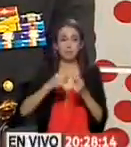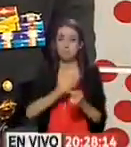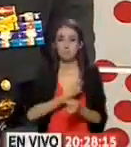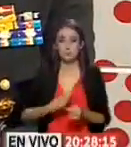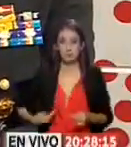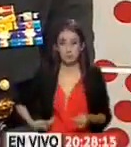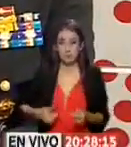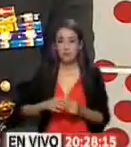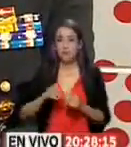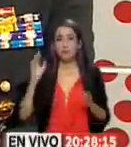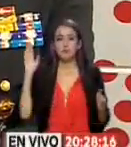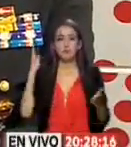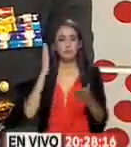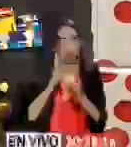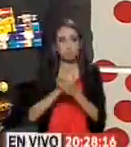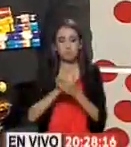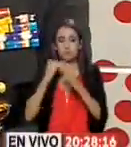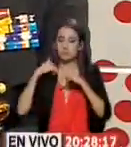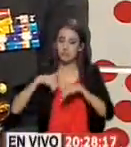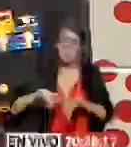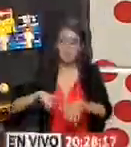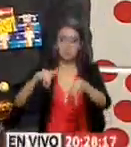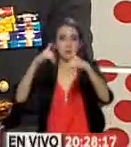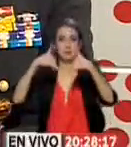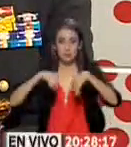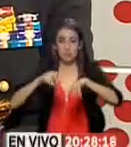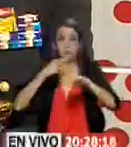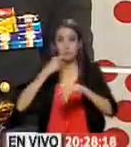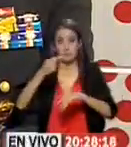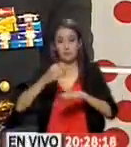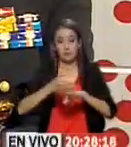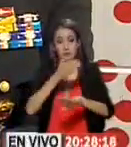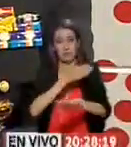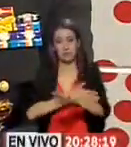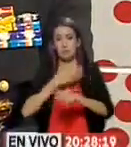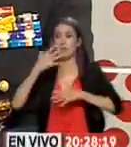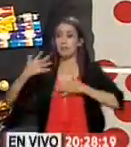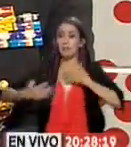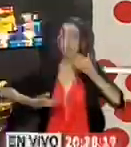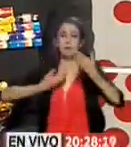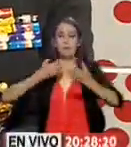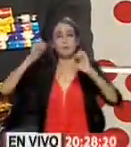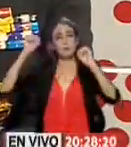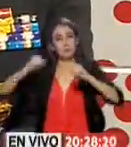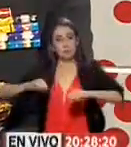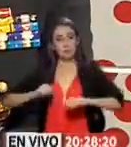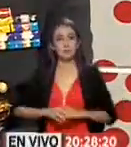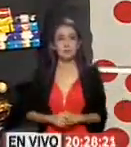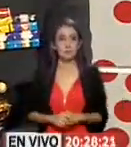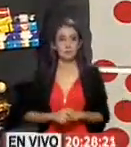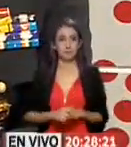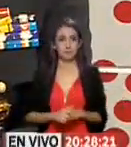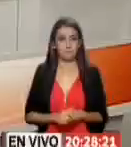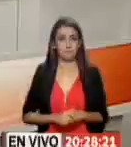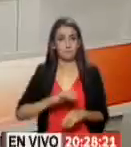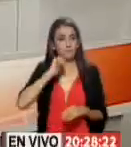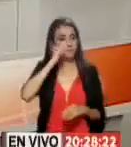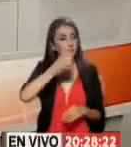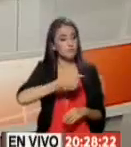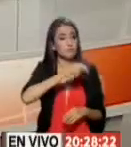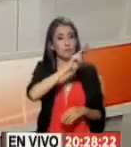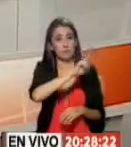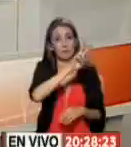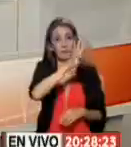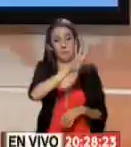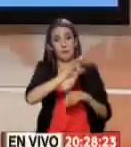¿sí? Lo que levantó es nuestra autoestima para saber que sí podemos hacer las cosas. Bueno, mañana se cumplen los